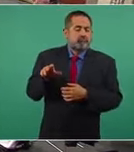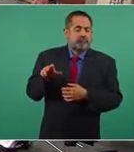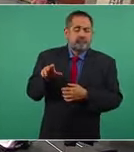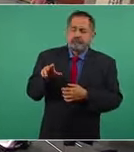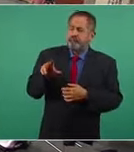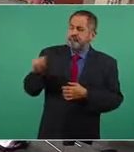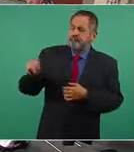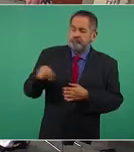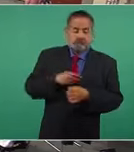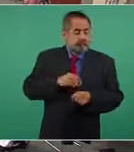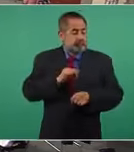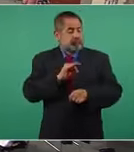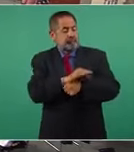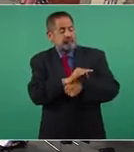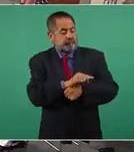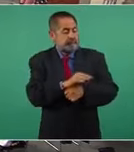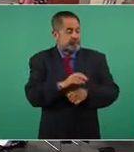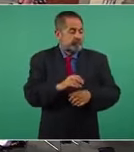ampara.